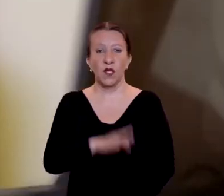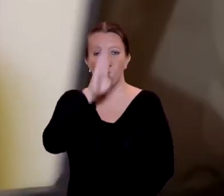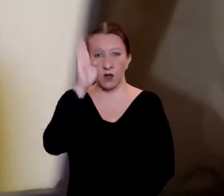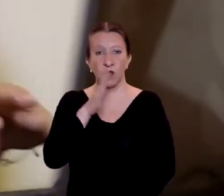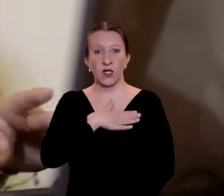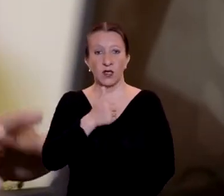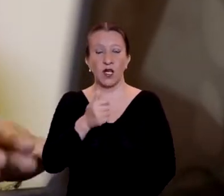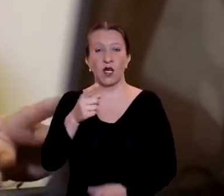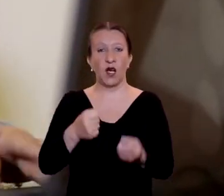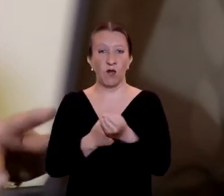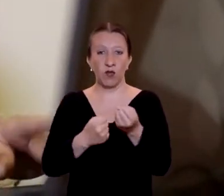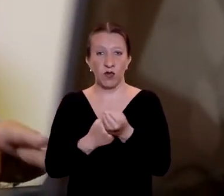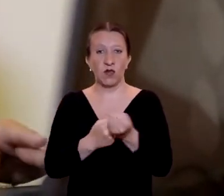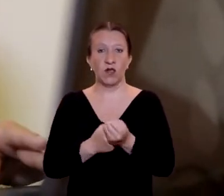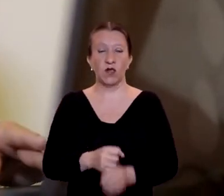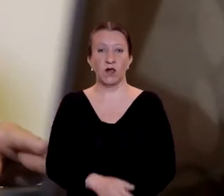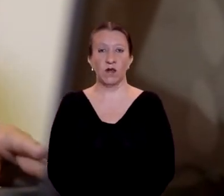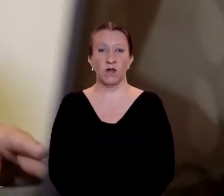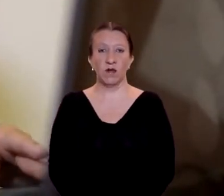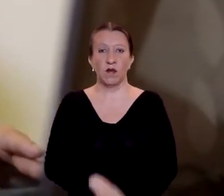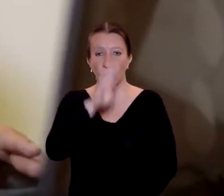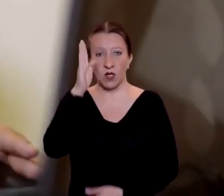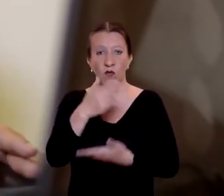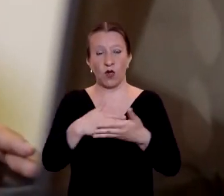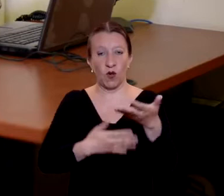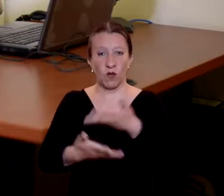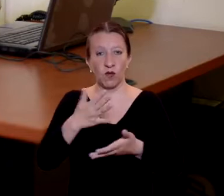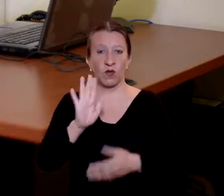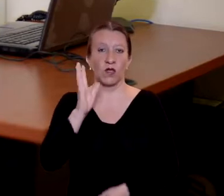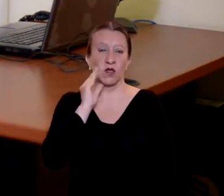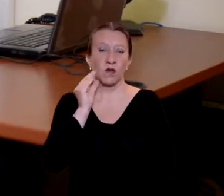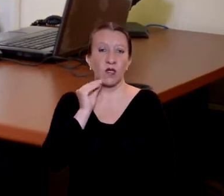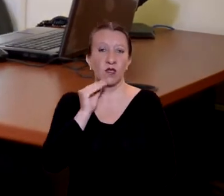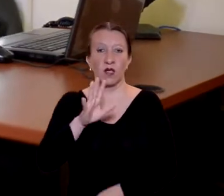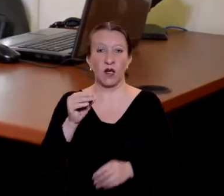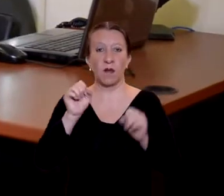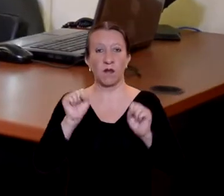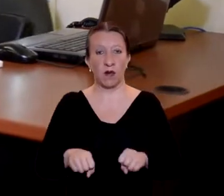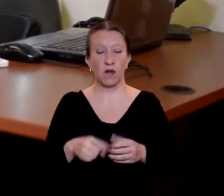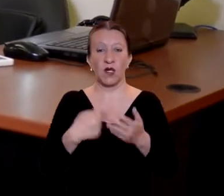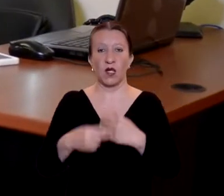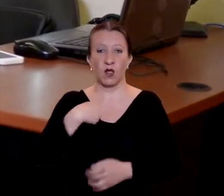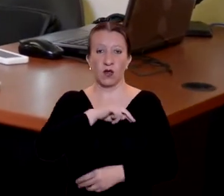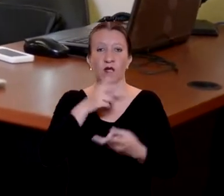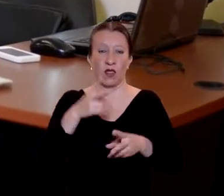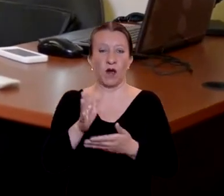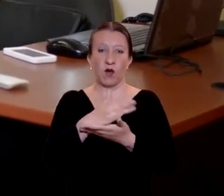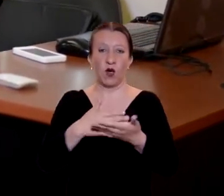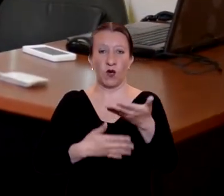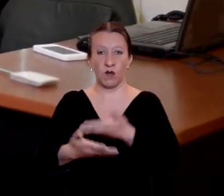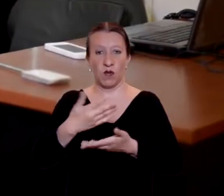Siempre está apoyándonos, siempre está compartiéndonos sus experiencias y permitiendo que nosotros también les